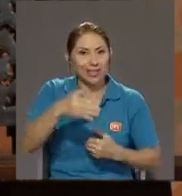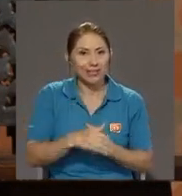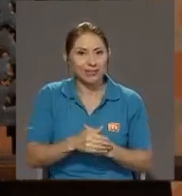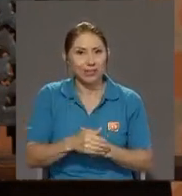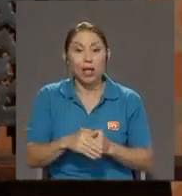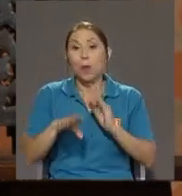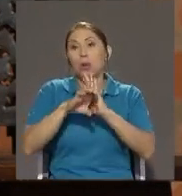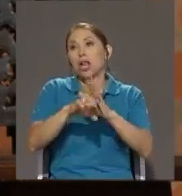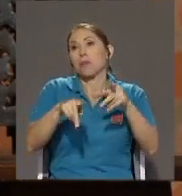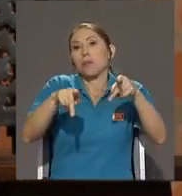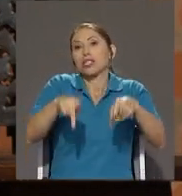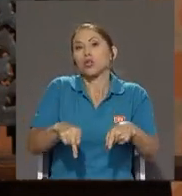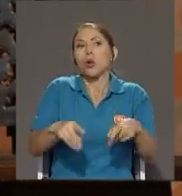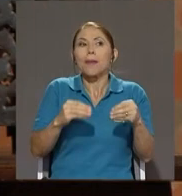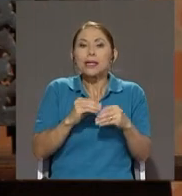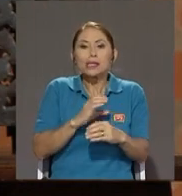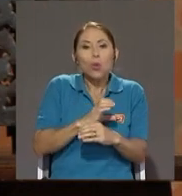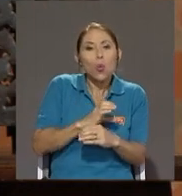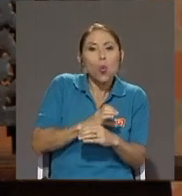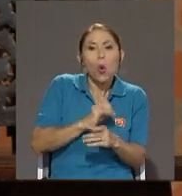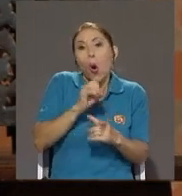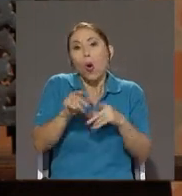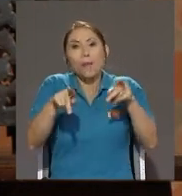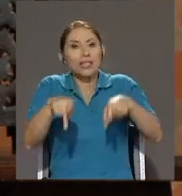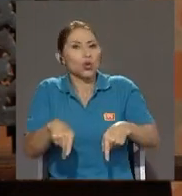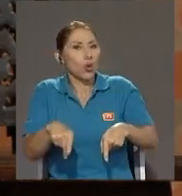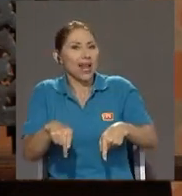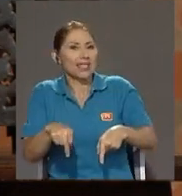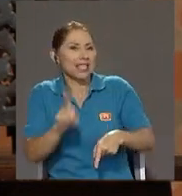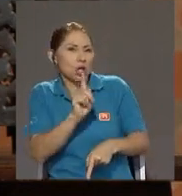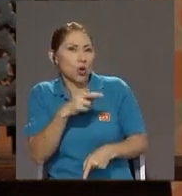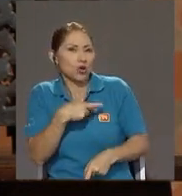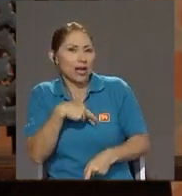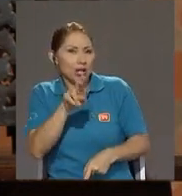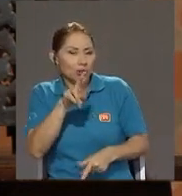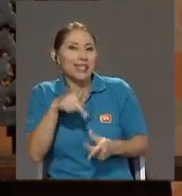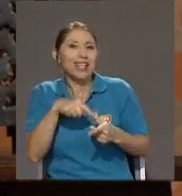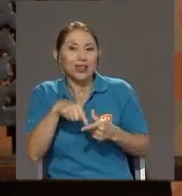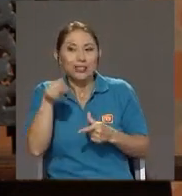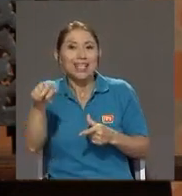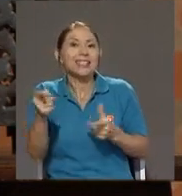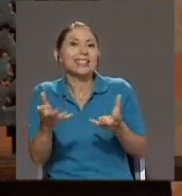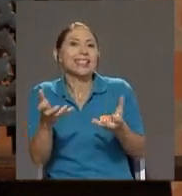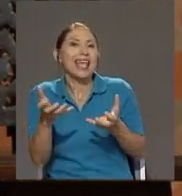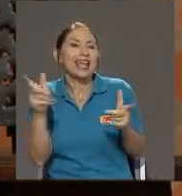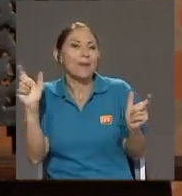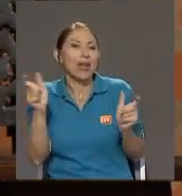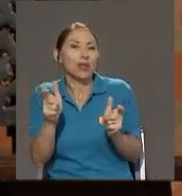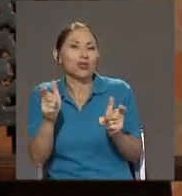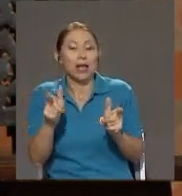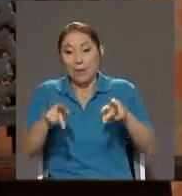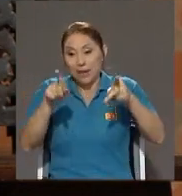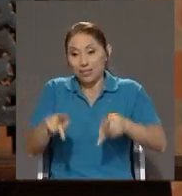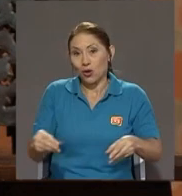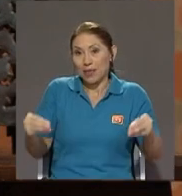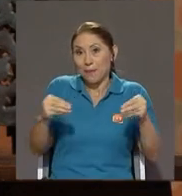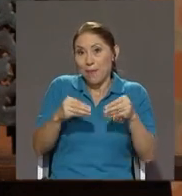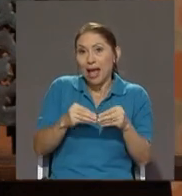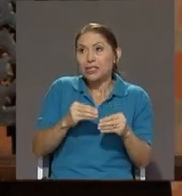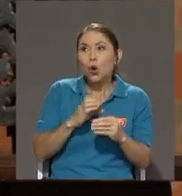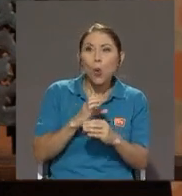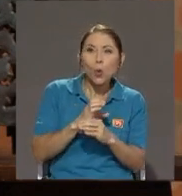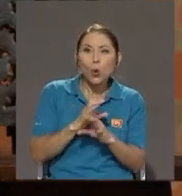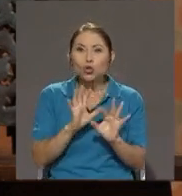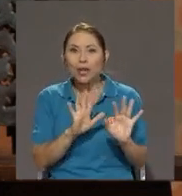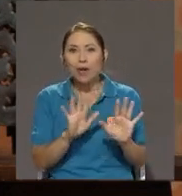conservadurismo de una persona, la no religiosidad, las personas menos religiosas quieren reportan desear tener menos hijos, las personas más conservadoras quisieran tener más